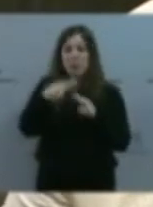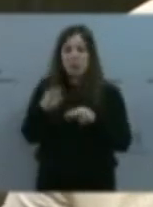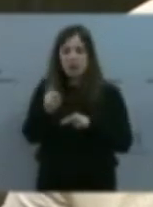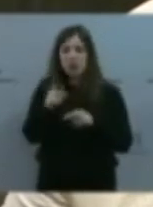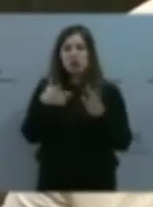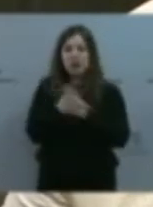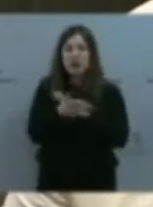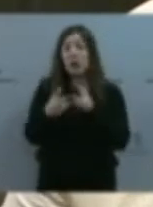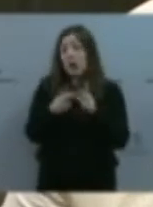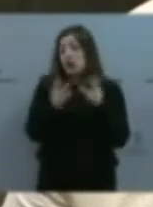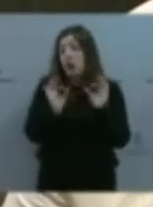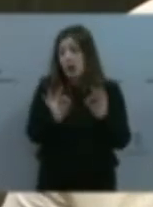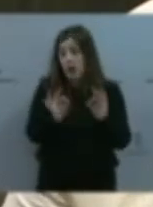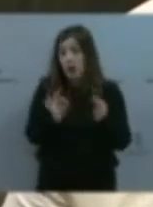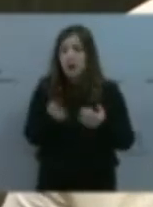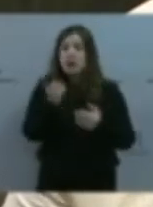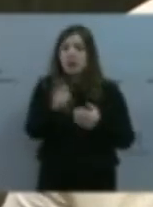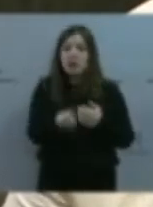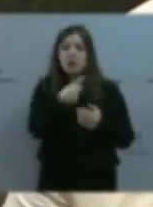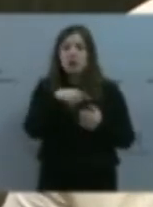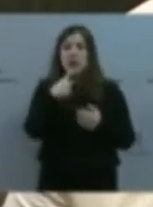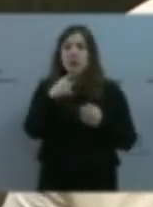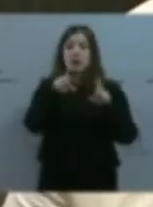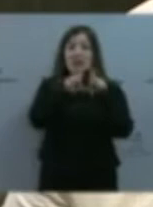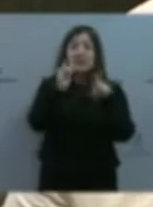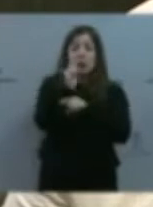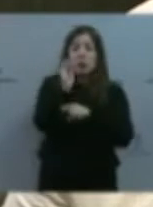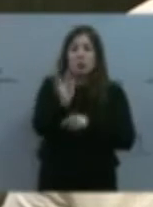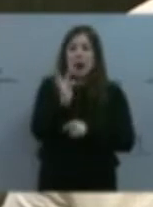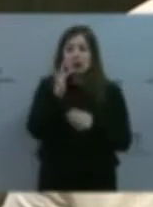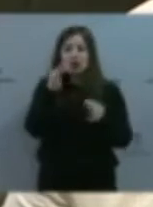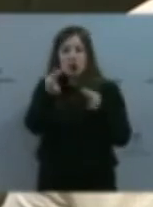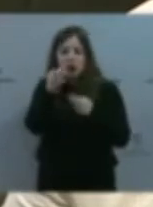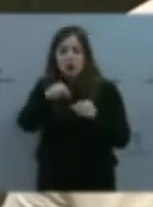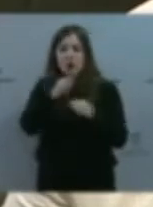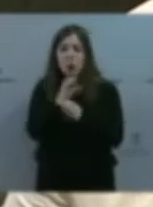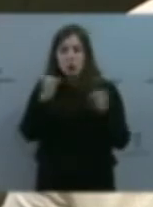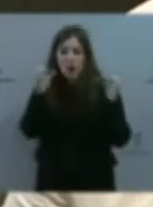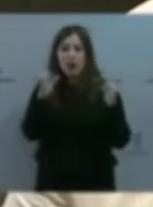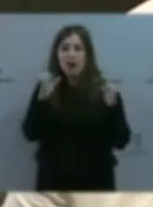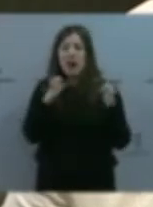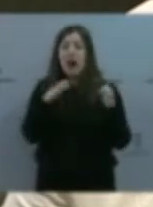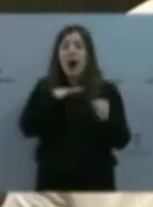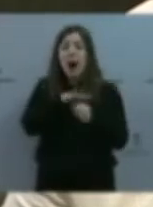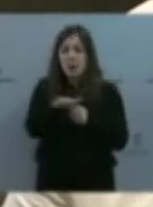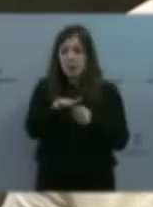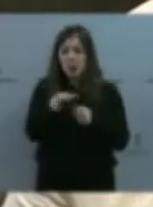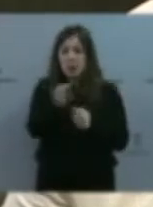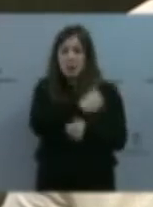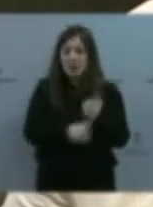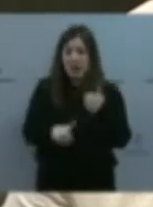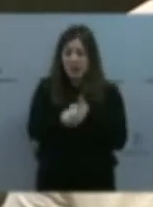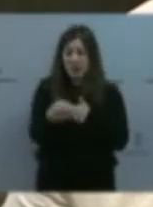que debe ser la institución, y en concreto esta Junta General, el ámbito en el que de forma preferente se aborden las contradicciones de los